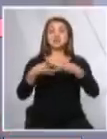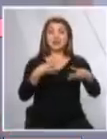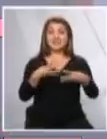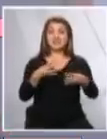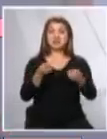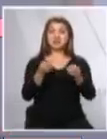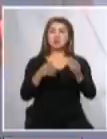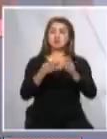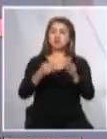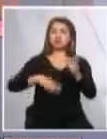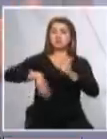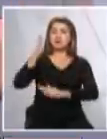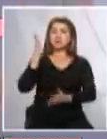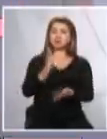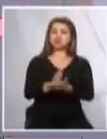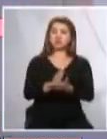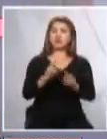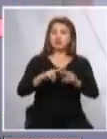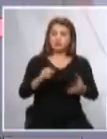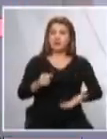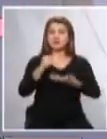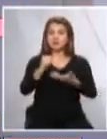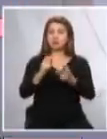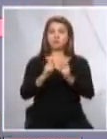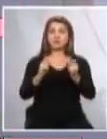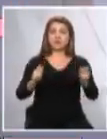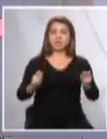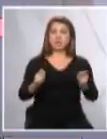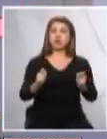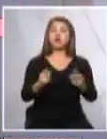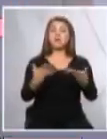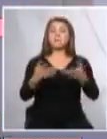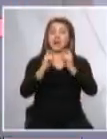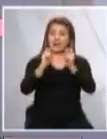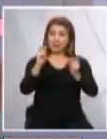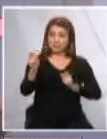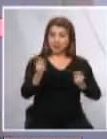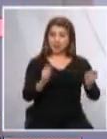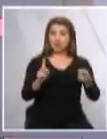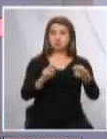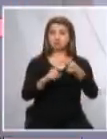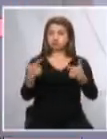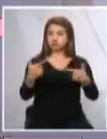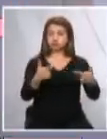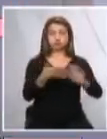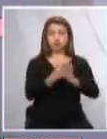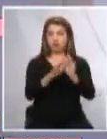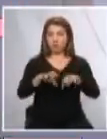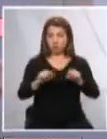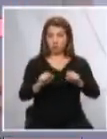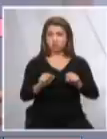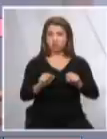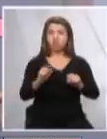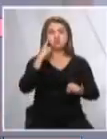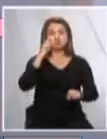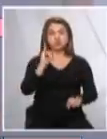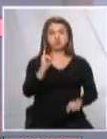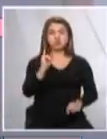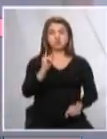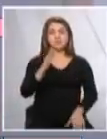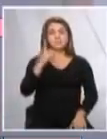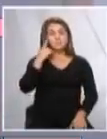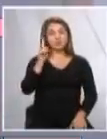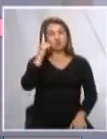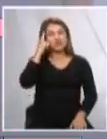mucho más exigente y que tengamos financiamiento para los partidos y para las campañas, estamos todos de acuerdo. Pero creo